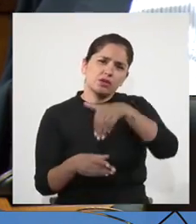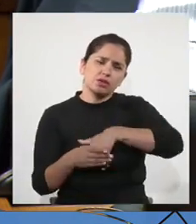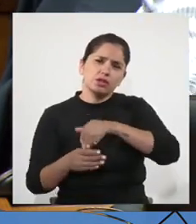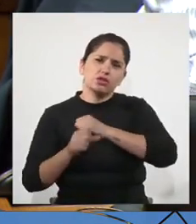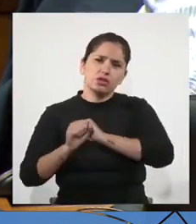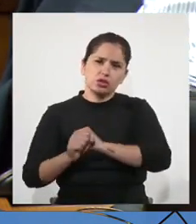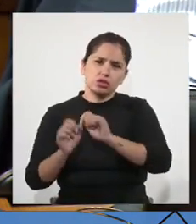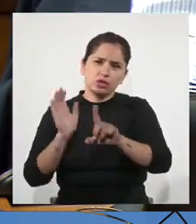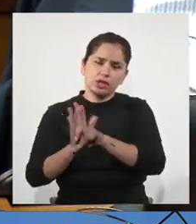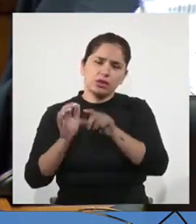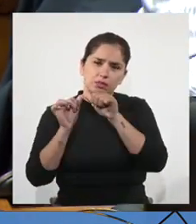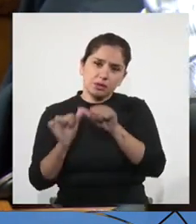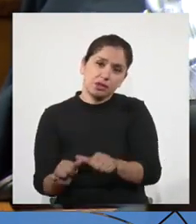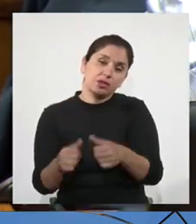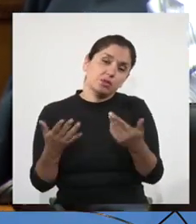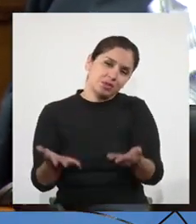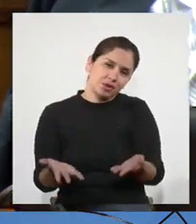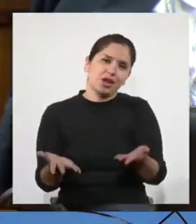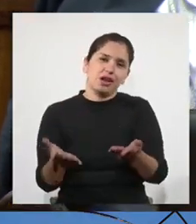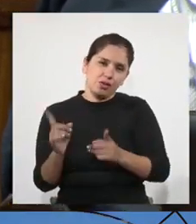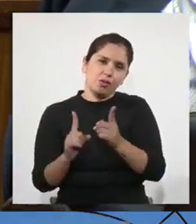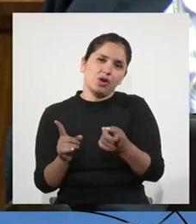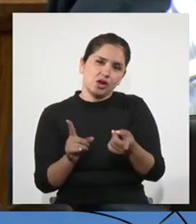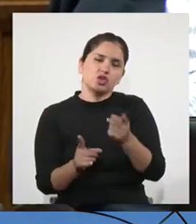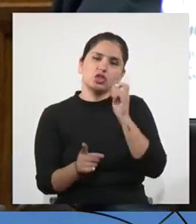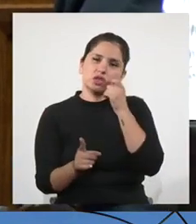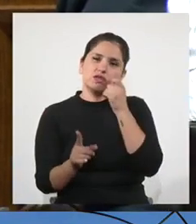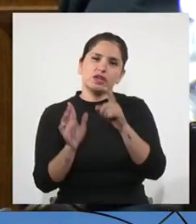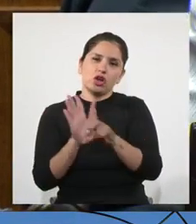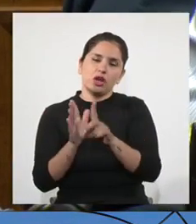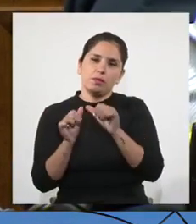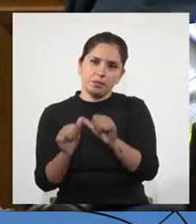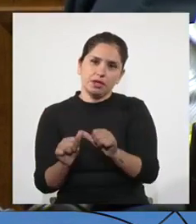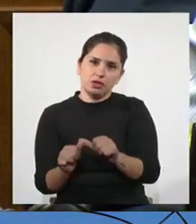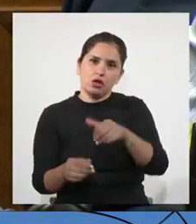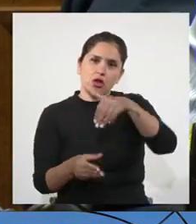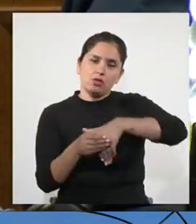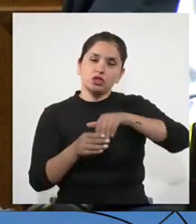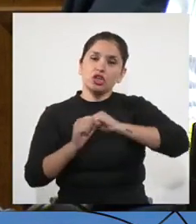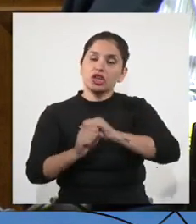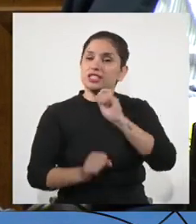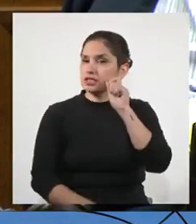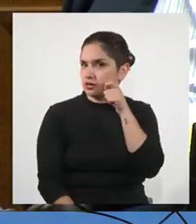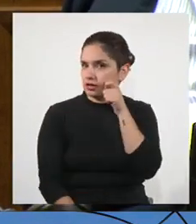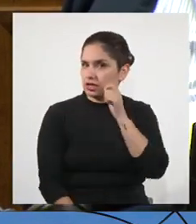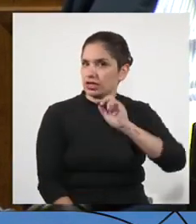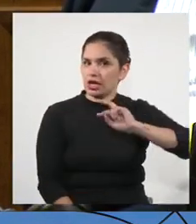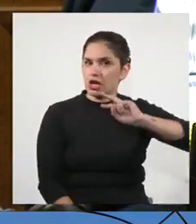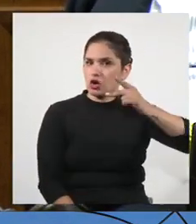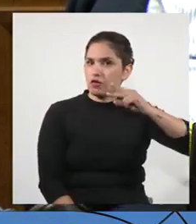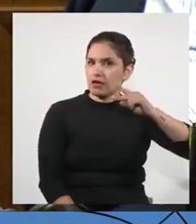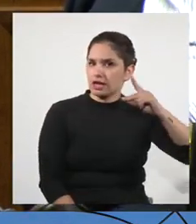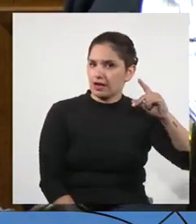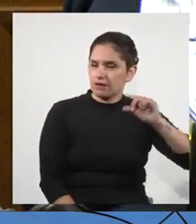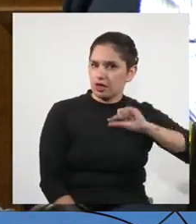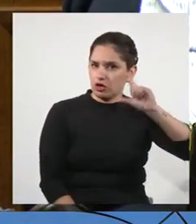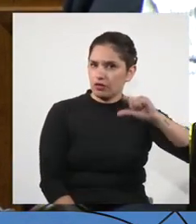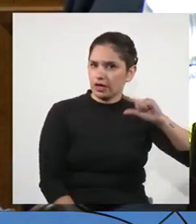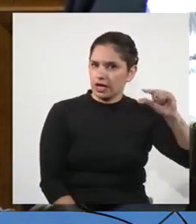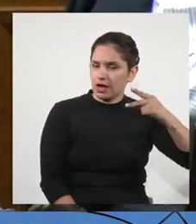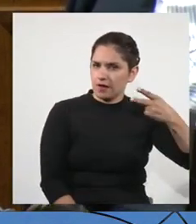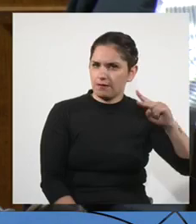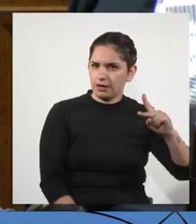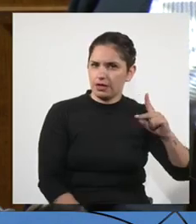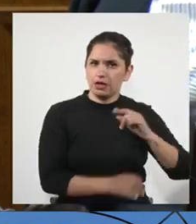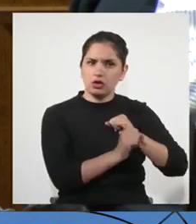ley permanente, porque por algo una ley permanente. Entonces votar en contra tiene un efecto, que es lo variable, o sea, es votar en contra de cosas